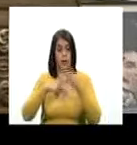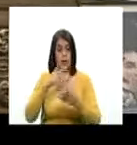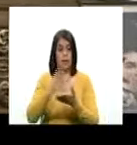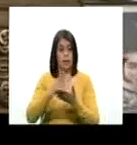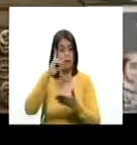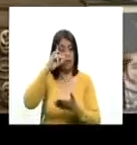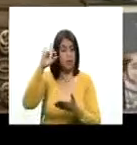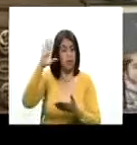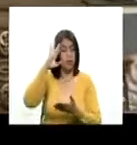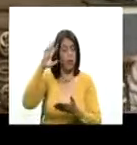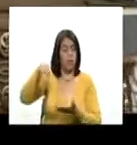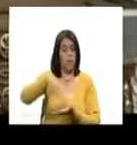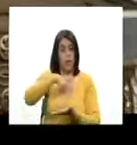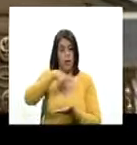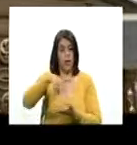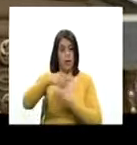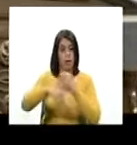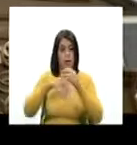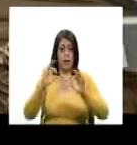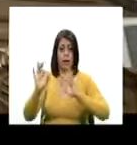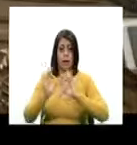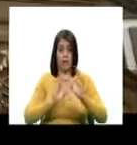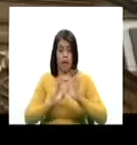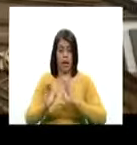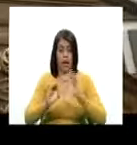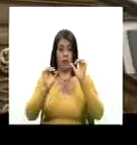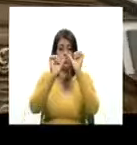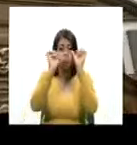soñé con bailar, con hacer obras de arte.